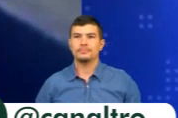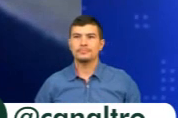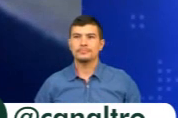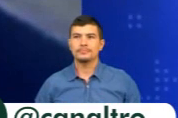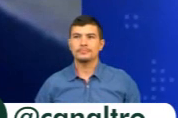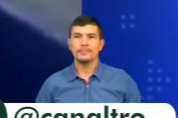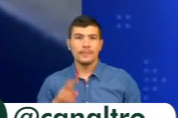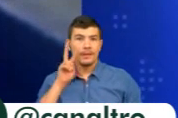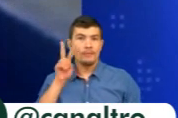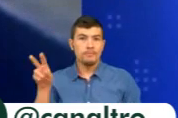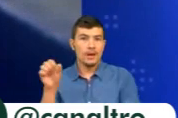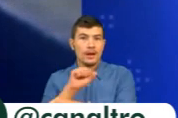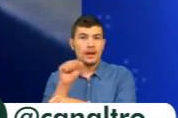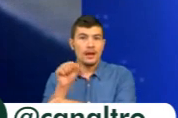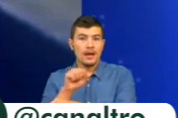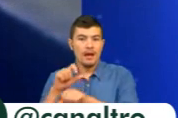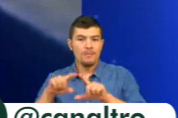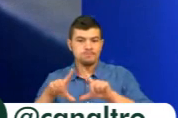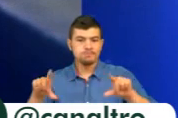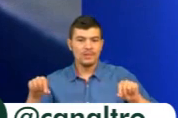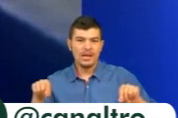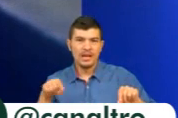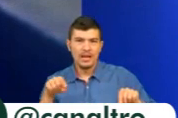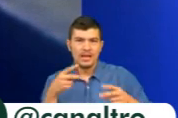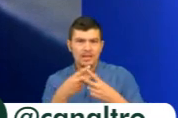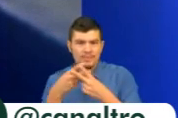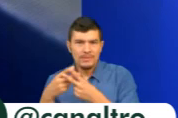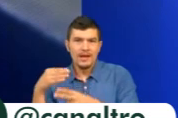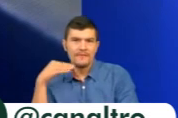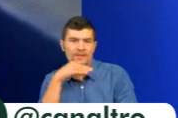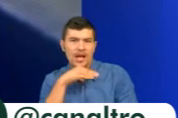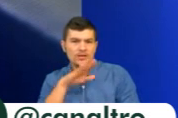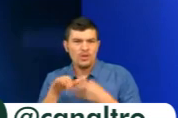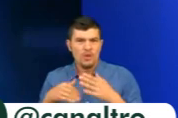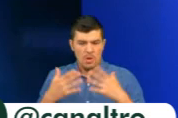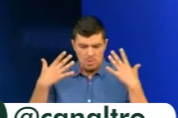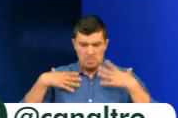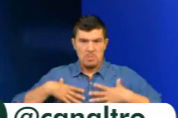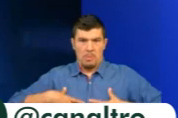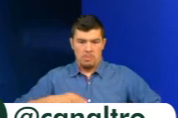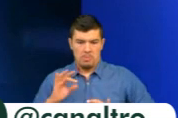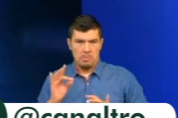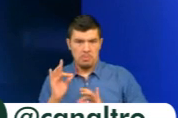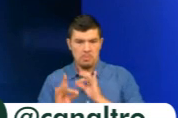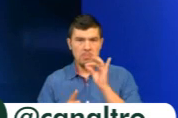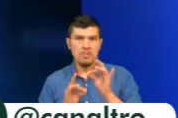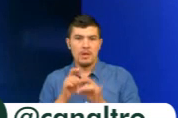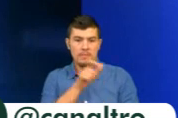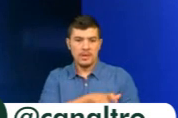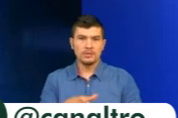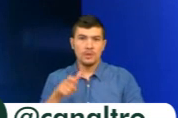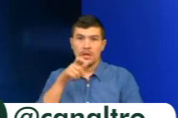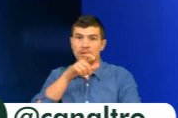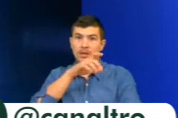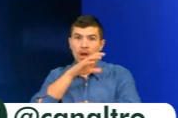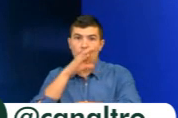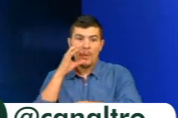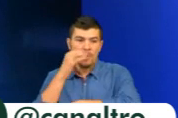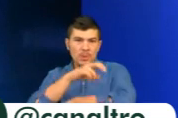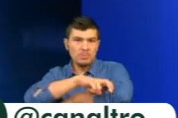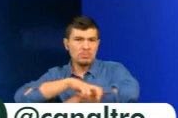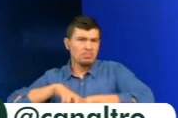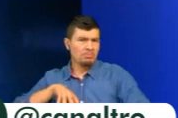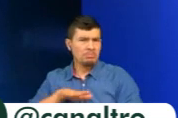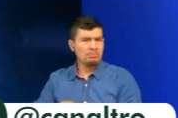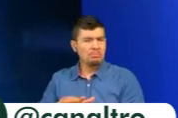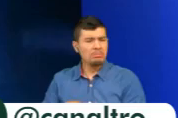En este vehículo con placas falsas, usando todos los elementos de seguridad y con personal perfectamente uniformado, los delincuentes cometieron el hurto con total